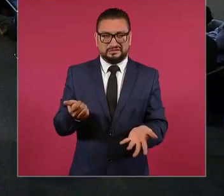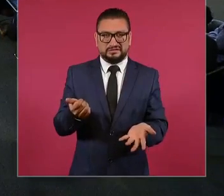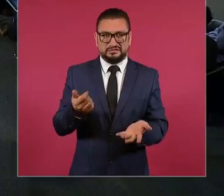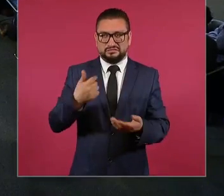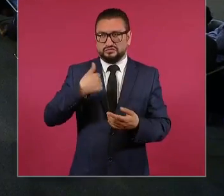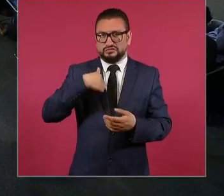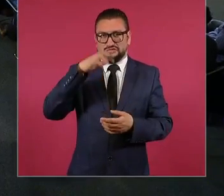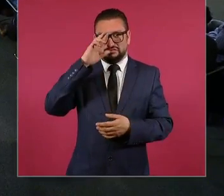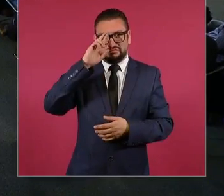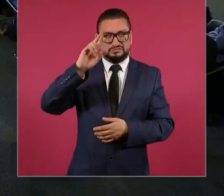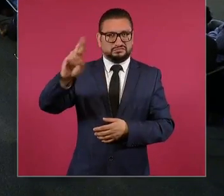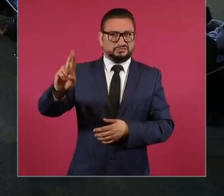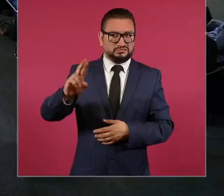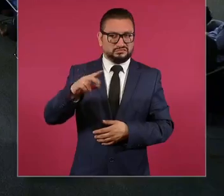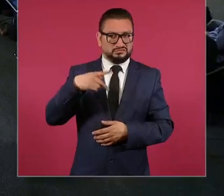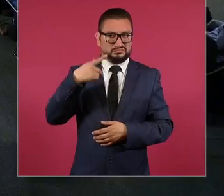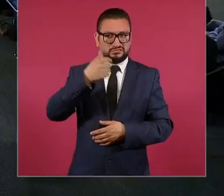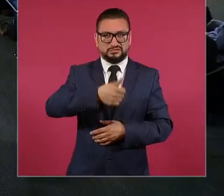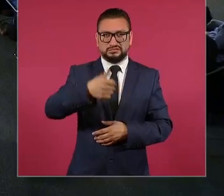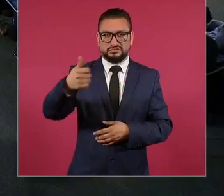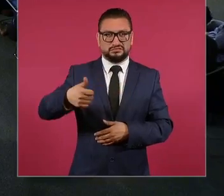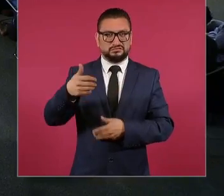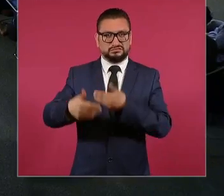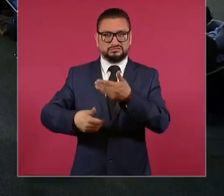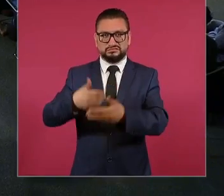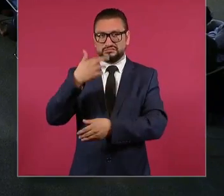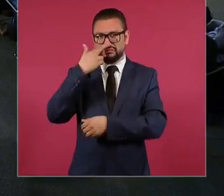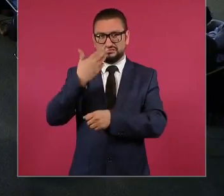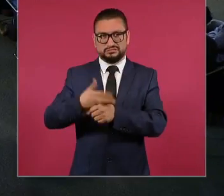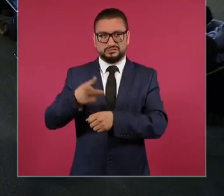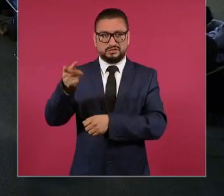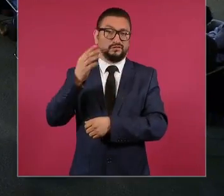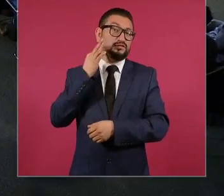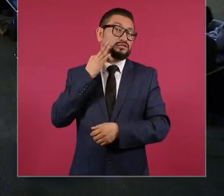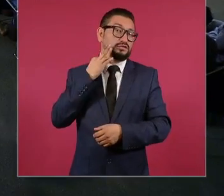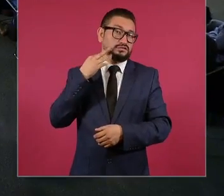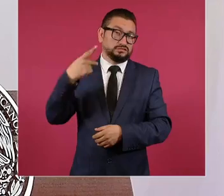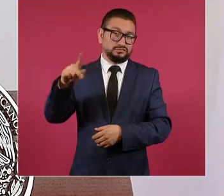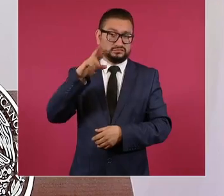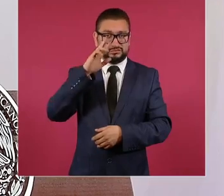respetuoso de la autonomía, de la fiscalía.